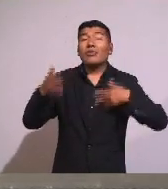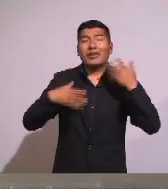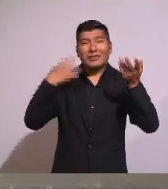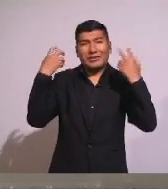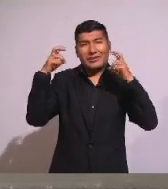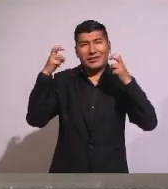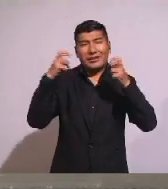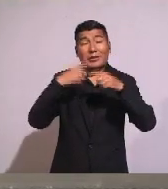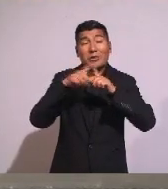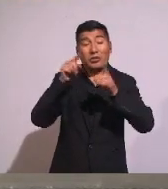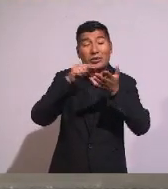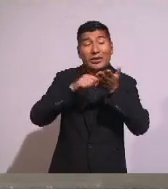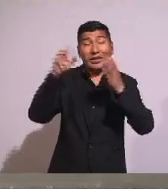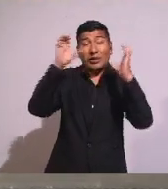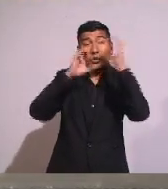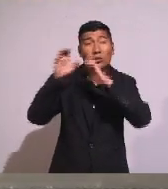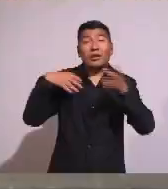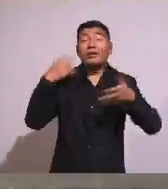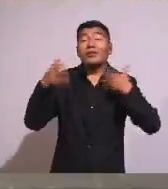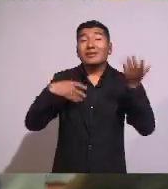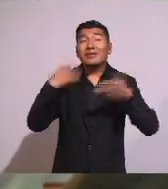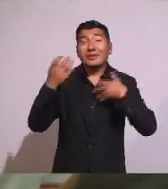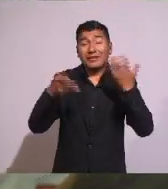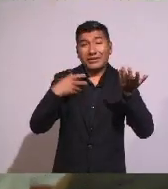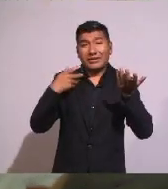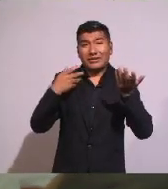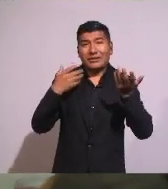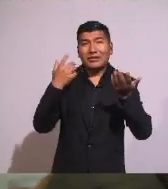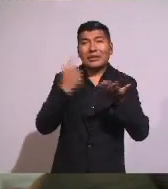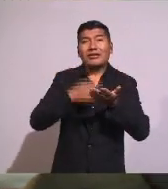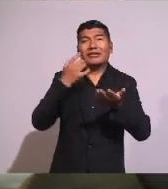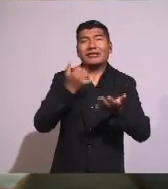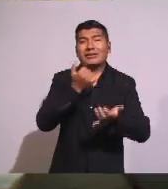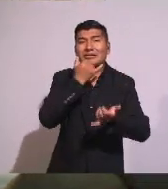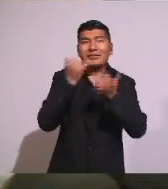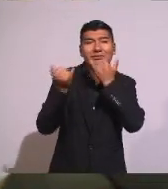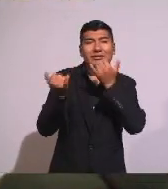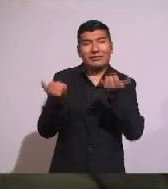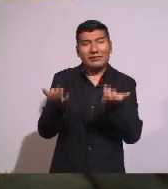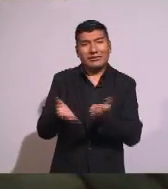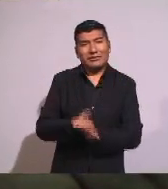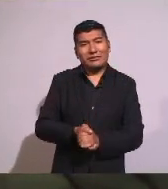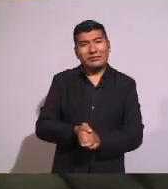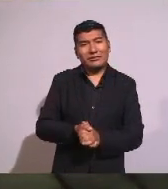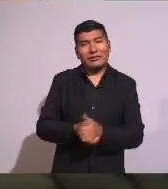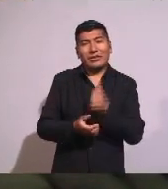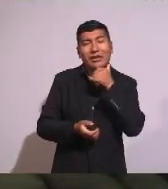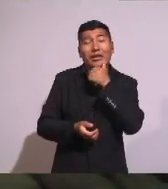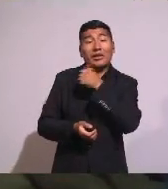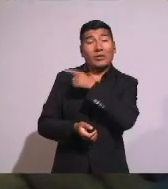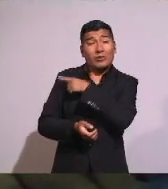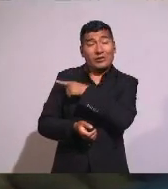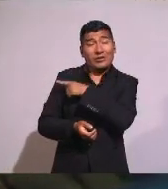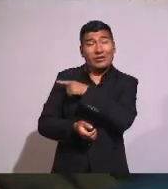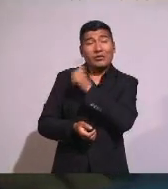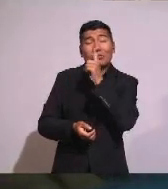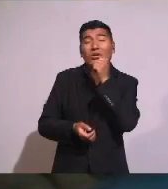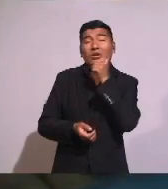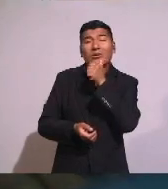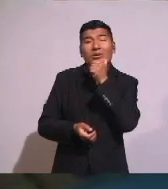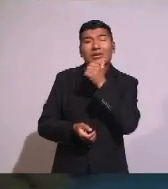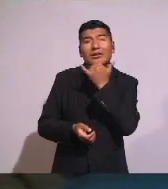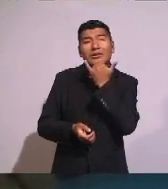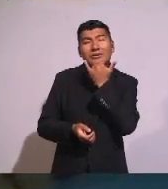pero en esa búsqueda de felicidad nos equivocamos la mujer samaritana era una mujer